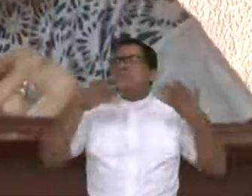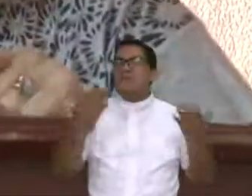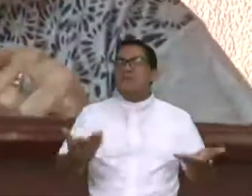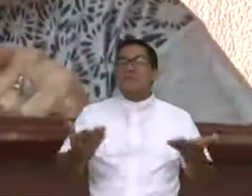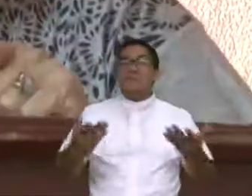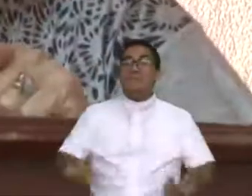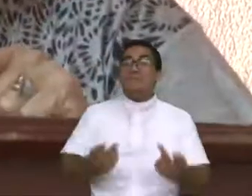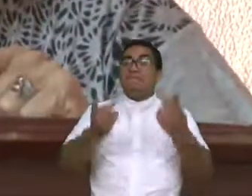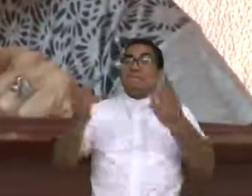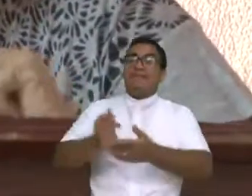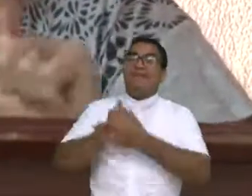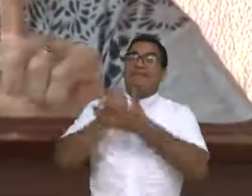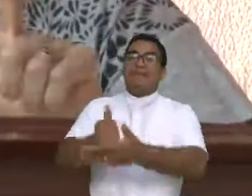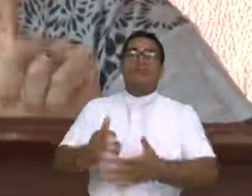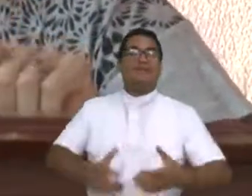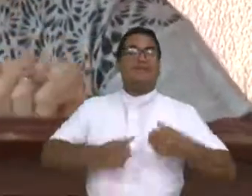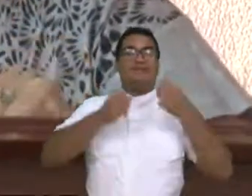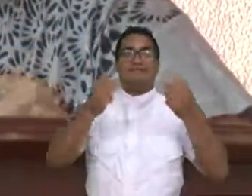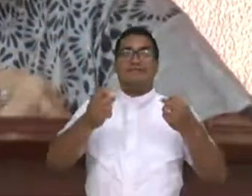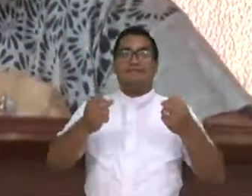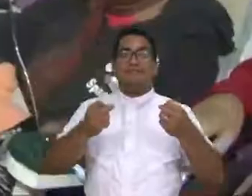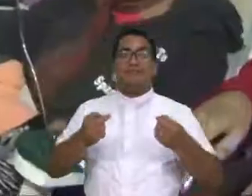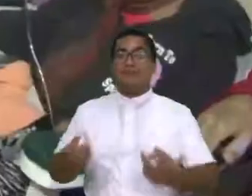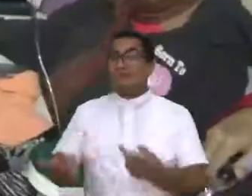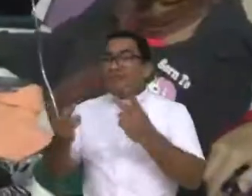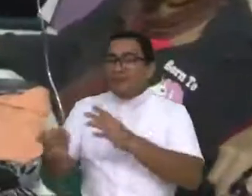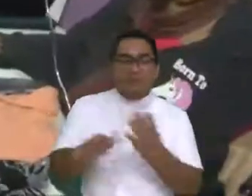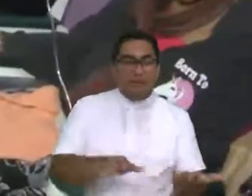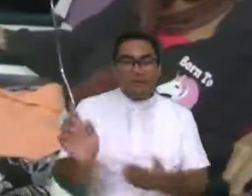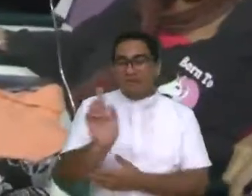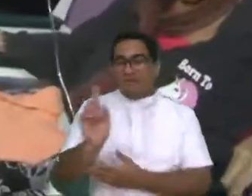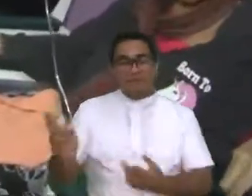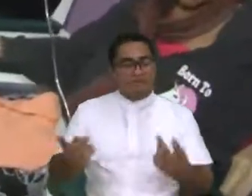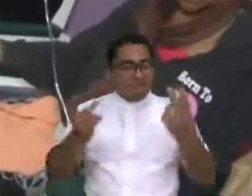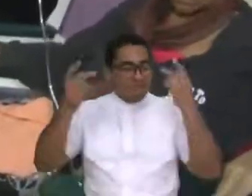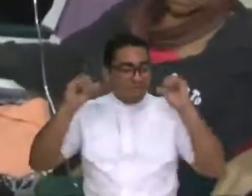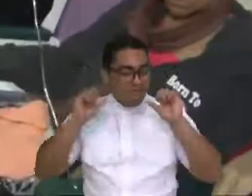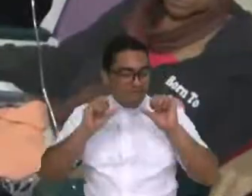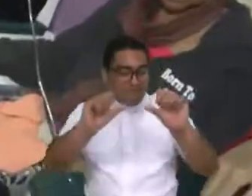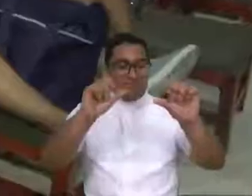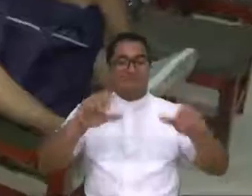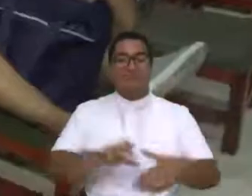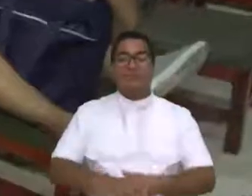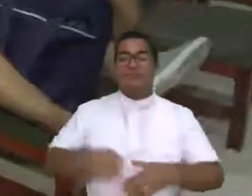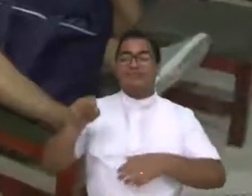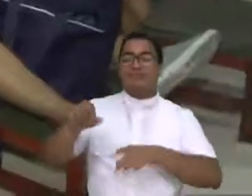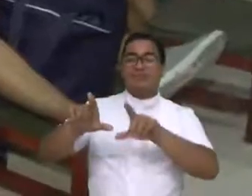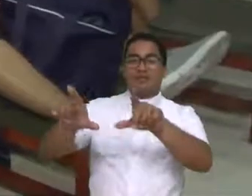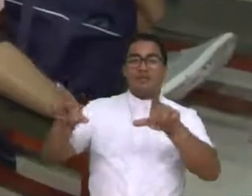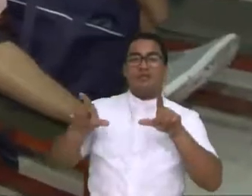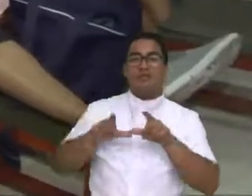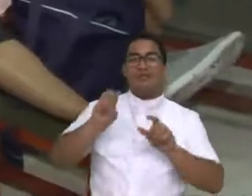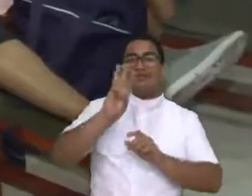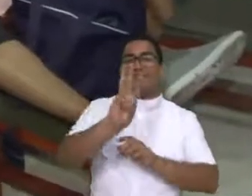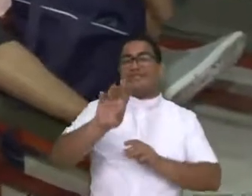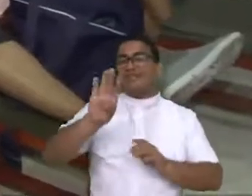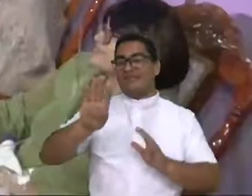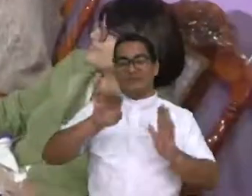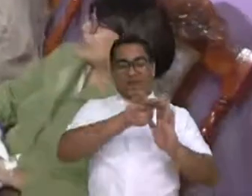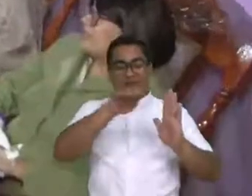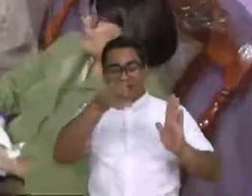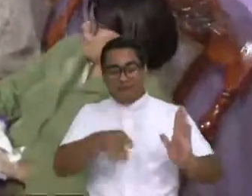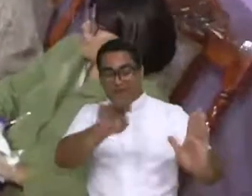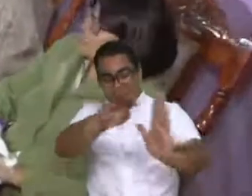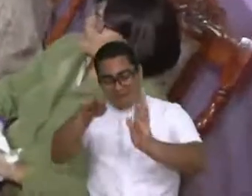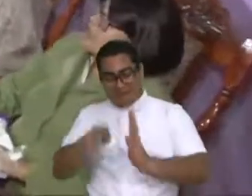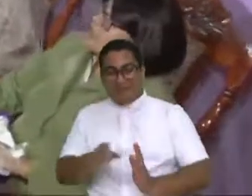salvar vida, no para que se nos mueran. La sala está habilitada con 34 camas para pacientes oncológicas